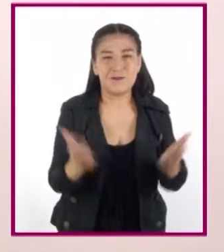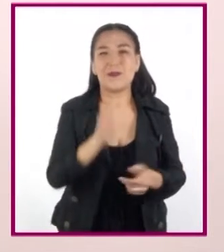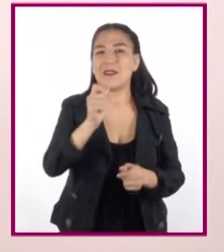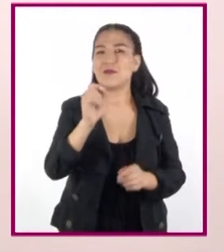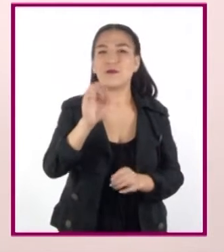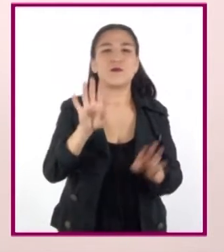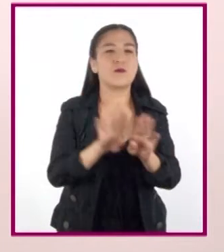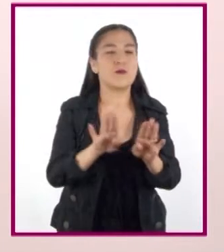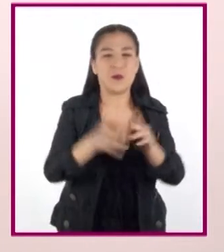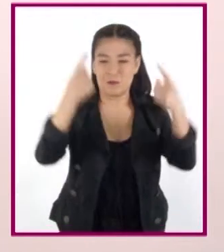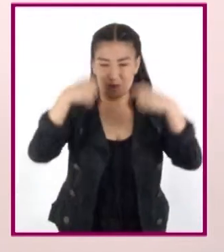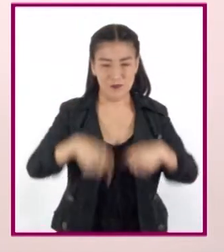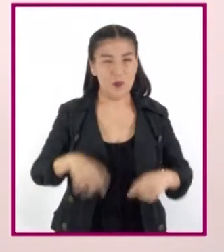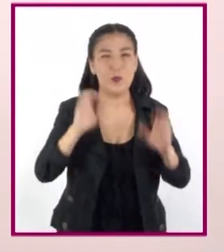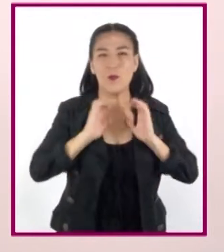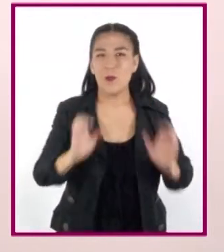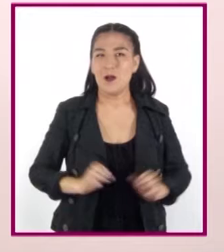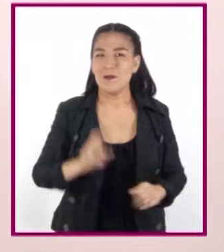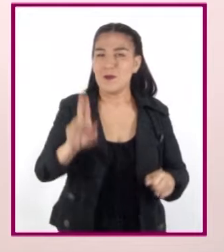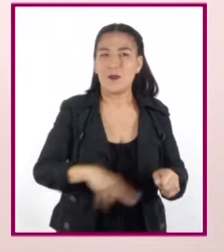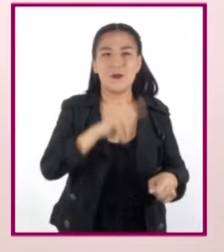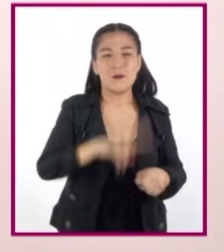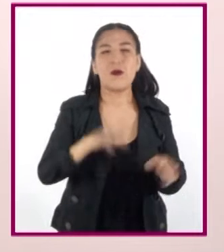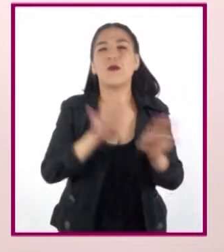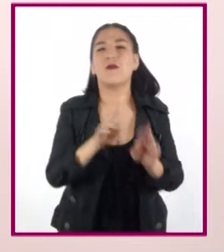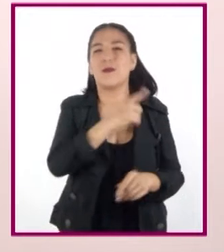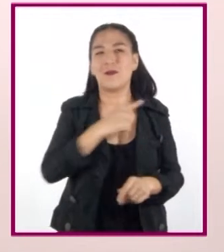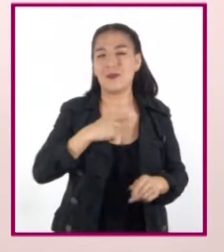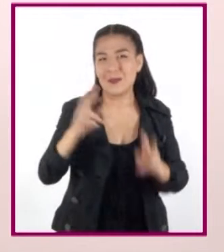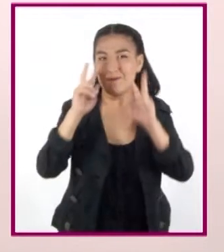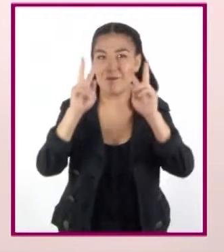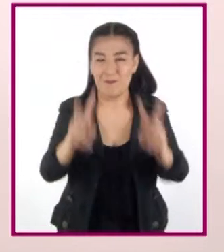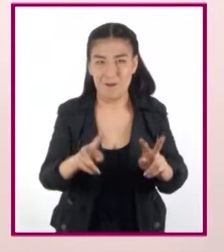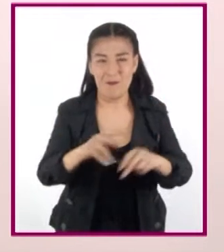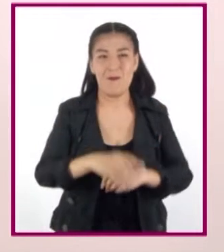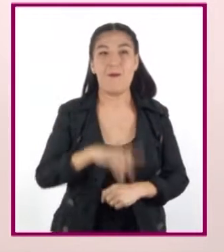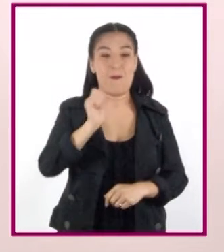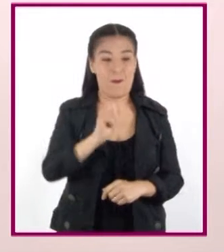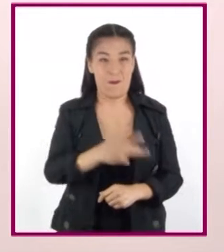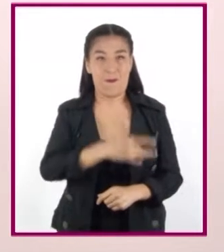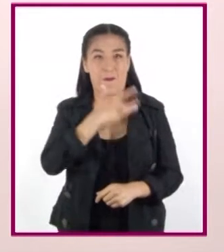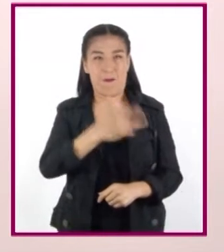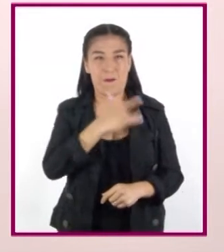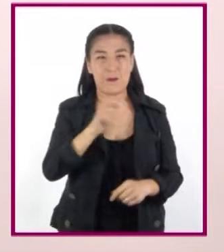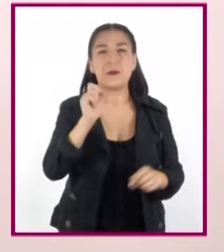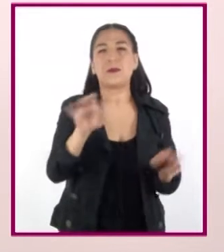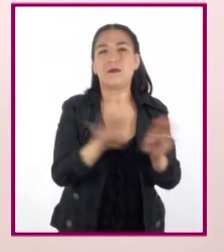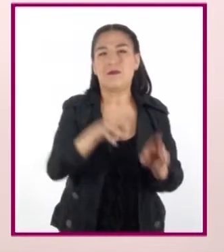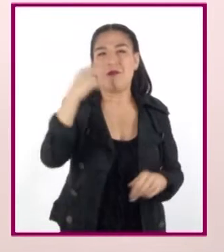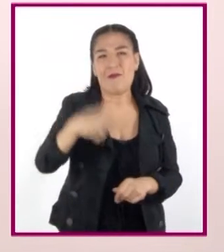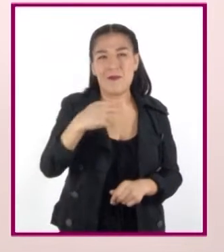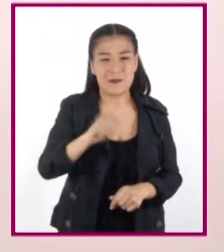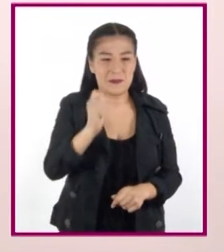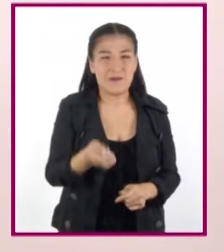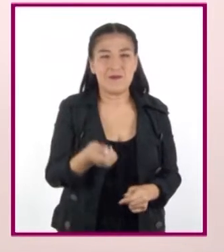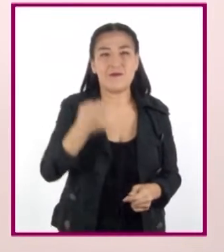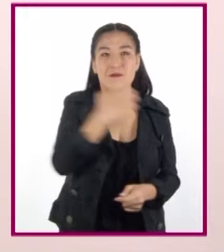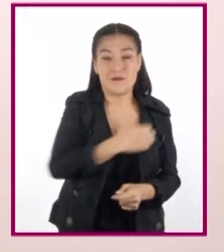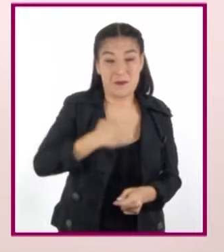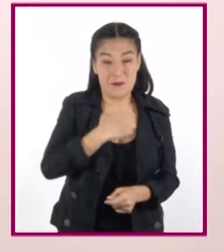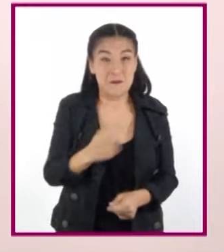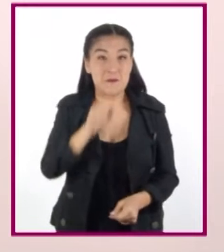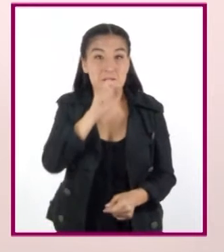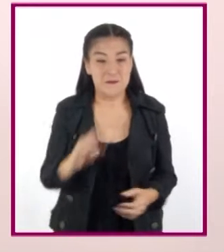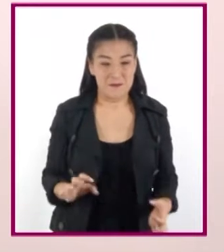sensación es la reacción medible y observable, y el sentimiento, el nombre que se le da a dicha emoción junto con